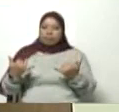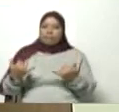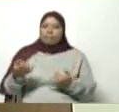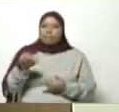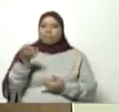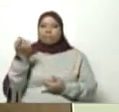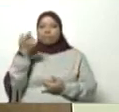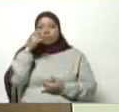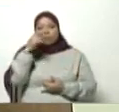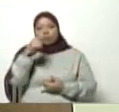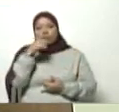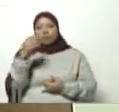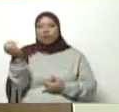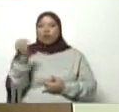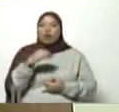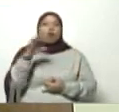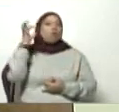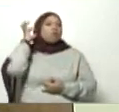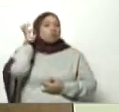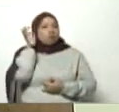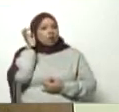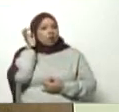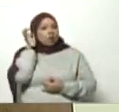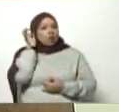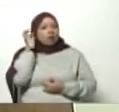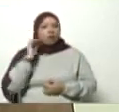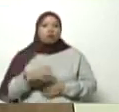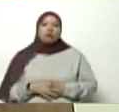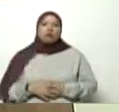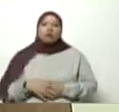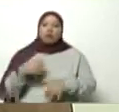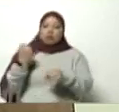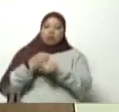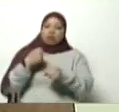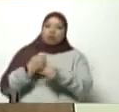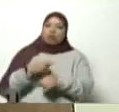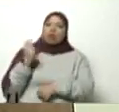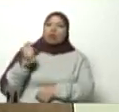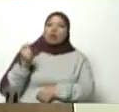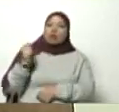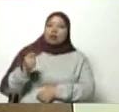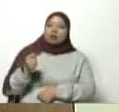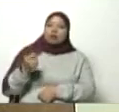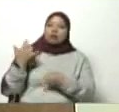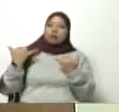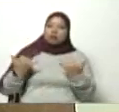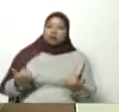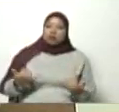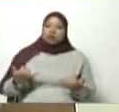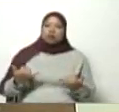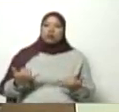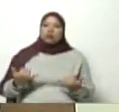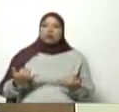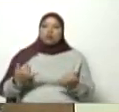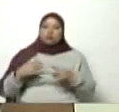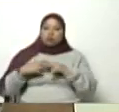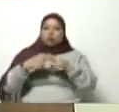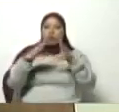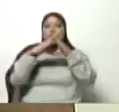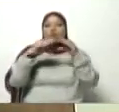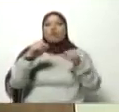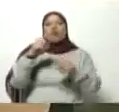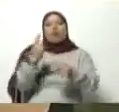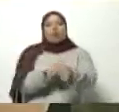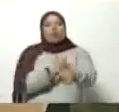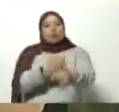que deseosos, porque la mayoría son mujeres, a cumplir las tareas que le encomienden. Ya se le ha ido entregando a todos el manual